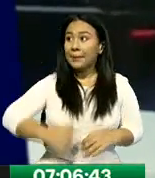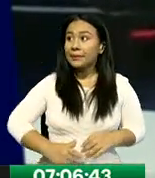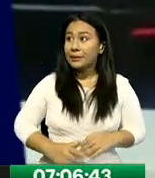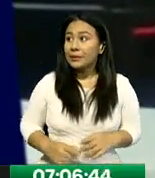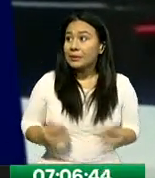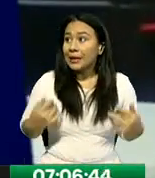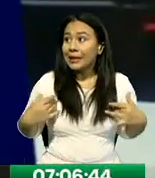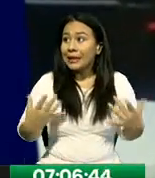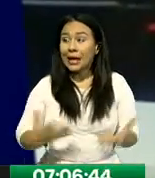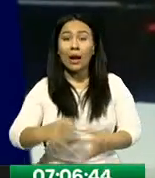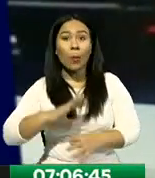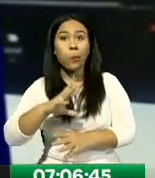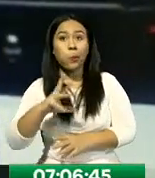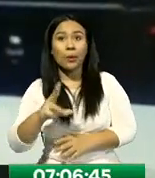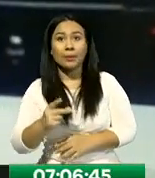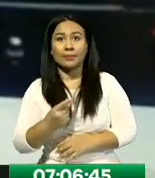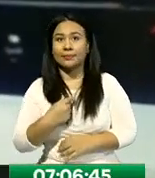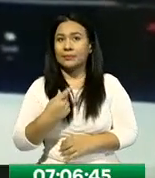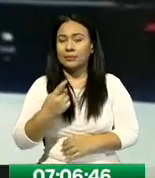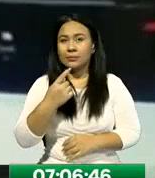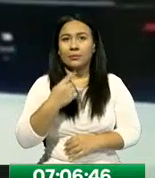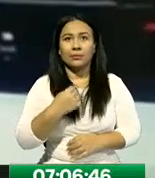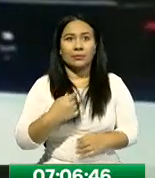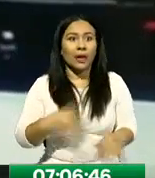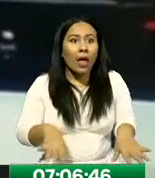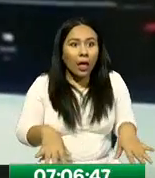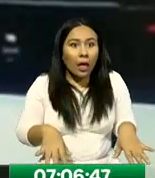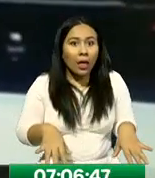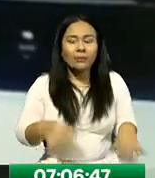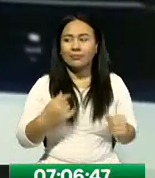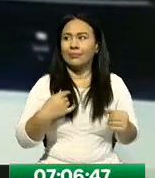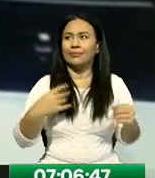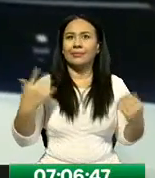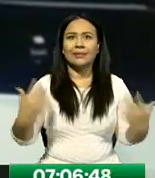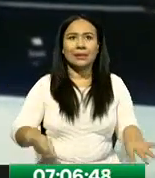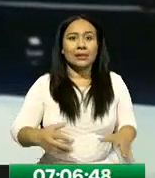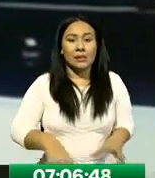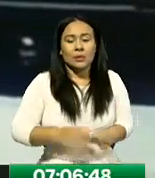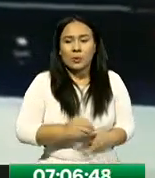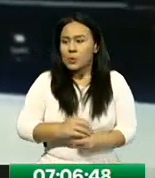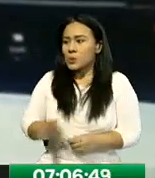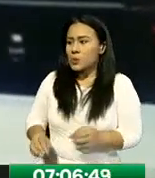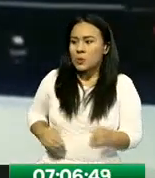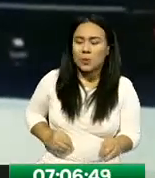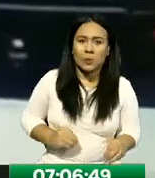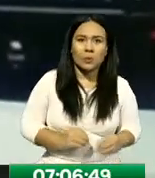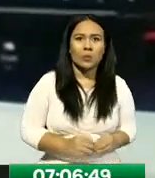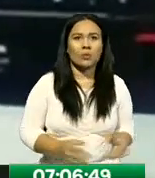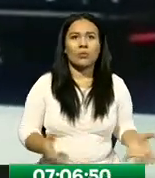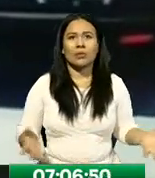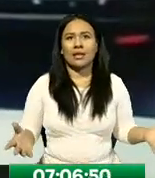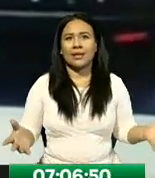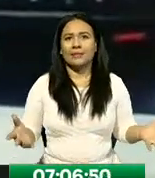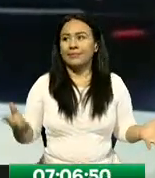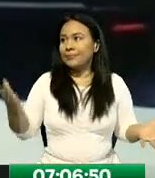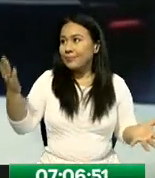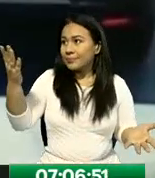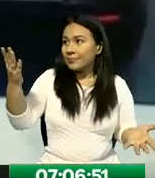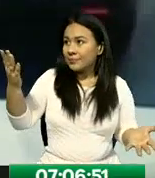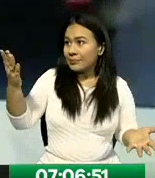que intenta robar pues se quedó con la nariz larga, se quedó con los churros hechos, como diría, ¿verdad?, el común de